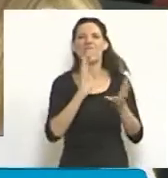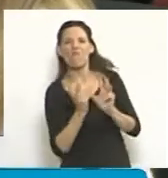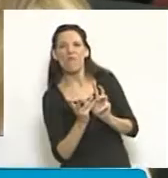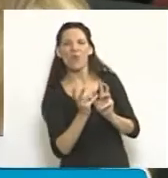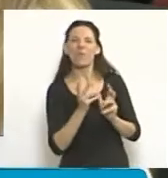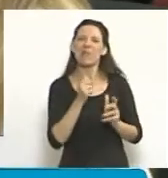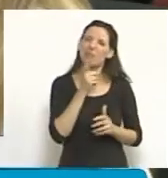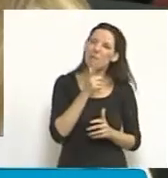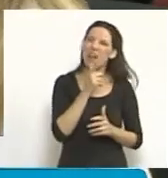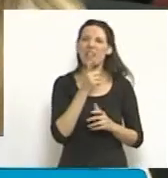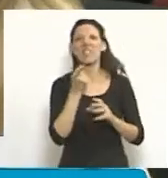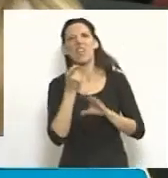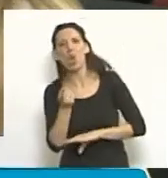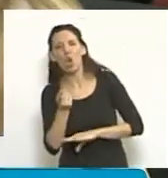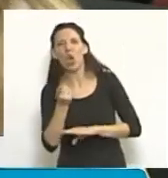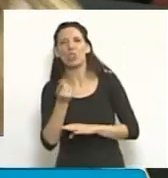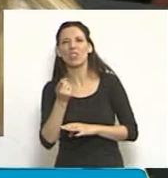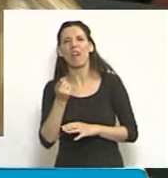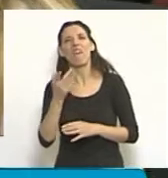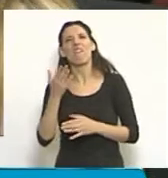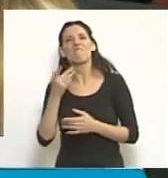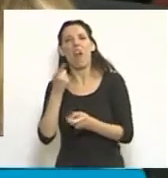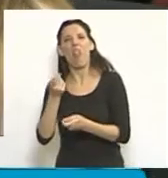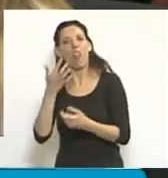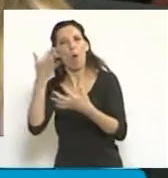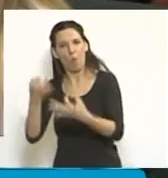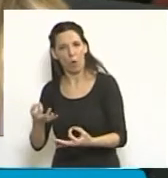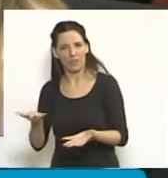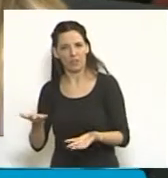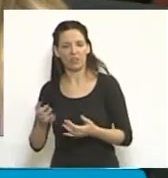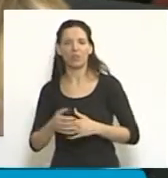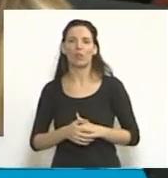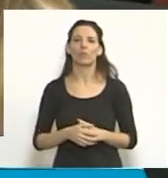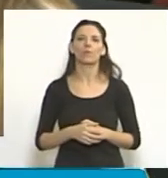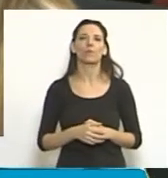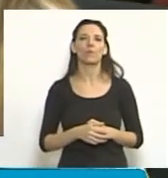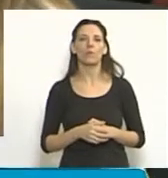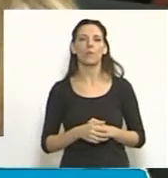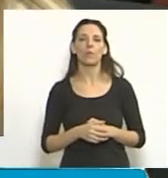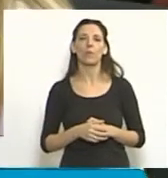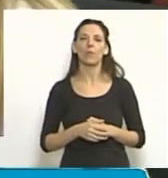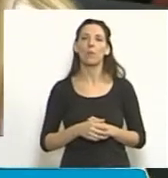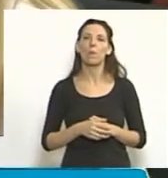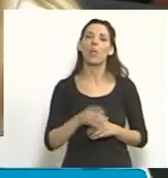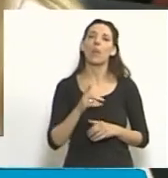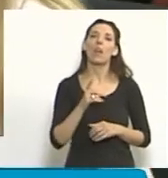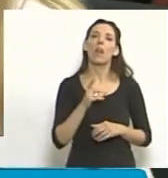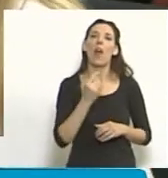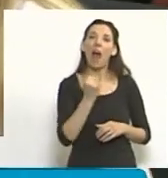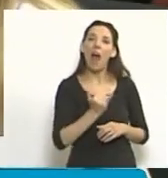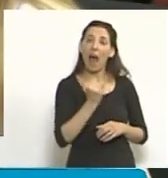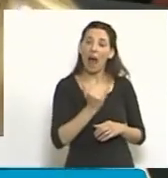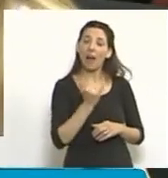afectando la posibilidad del fondo, la buena intencionalidad que se proclama. Hay sin ninguna duda